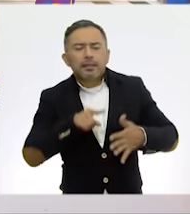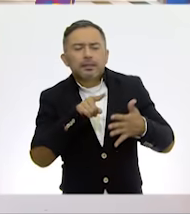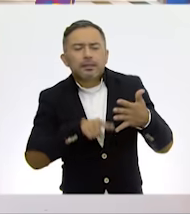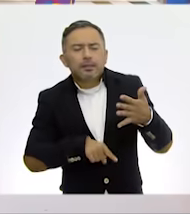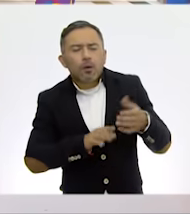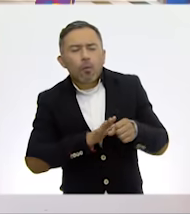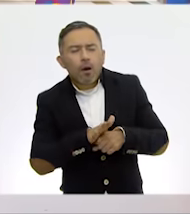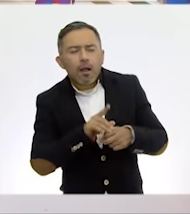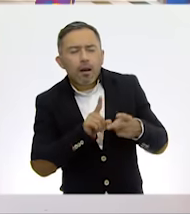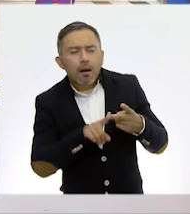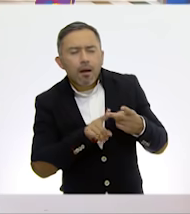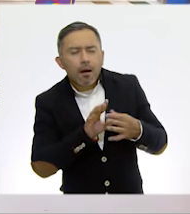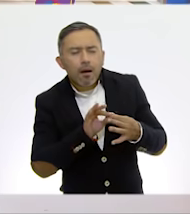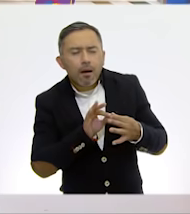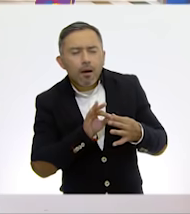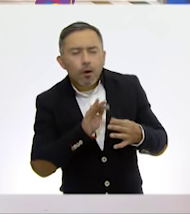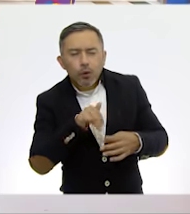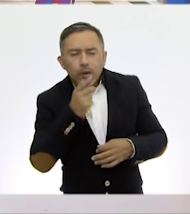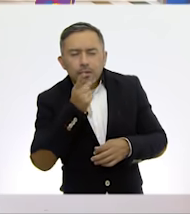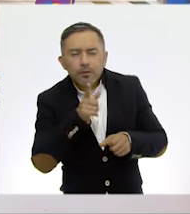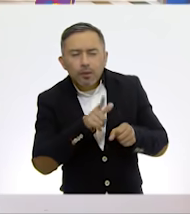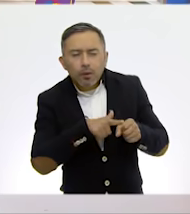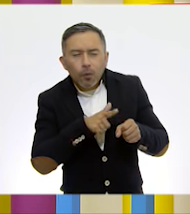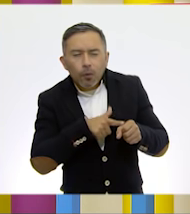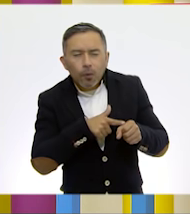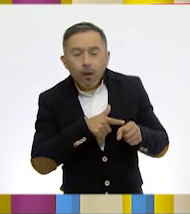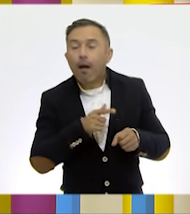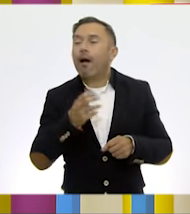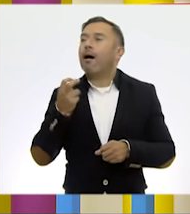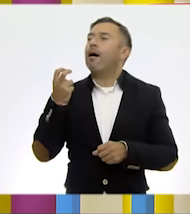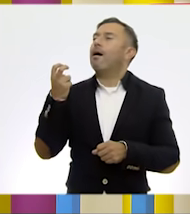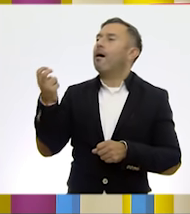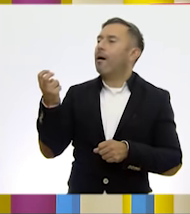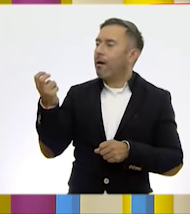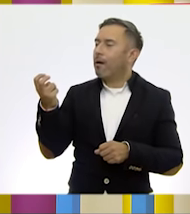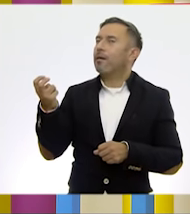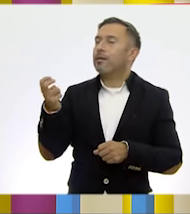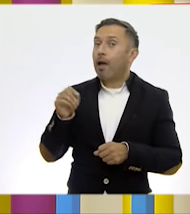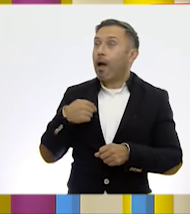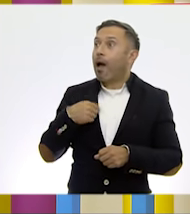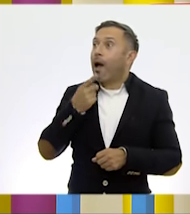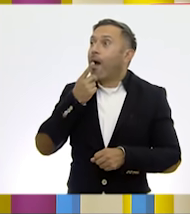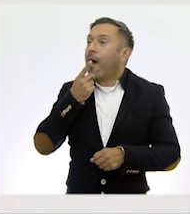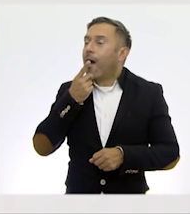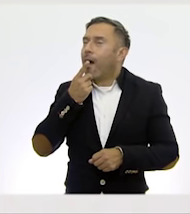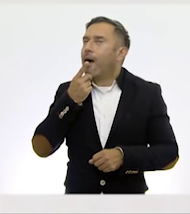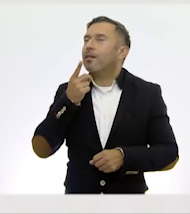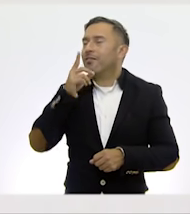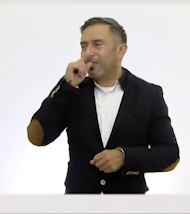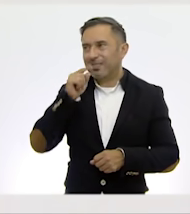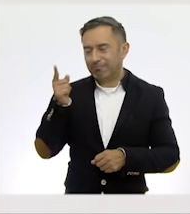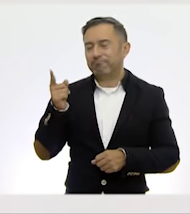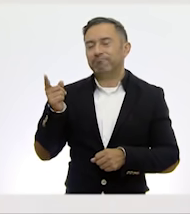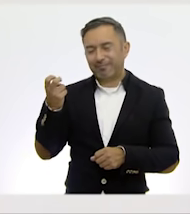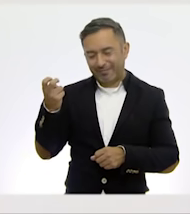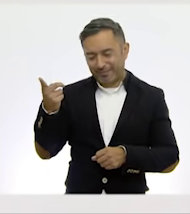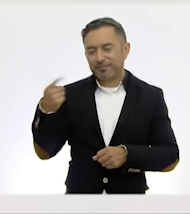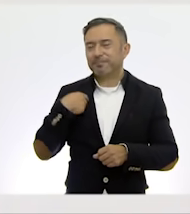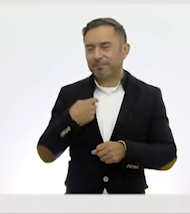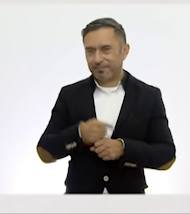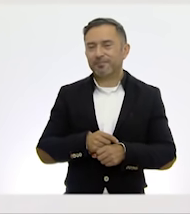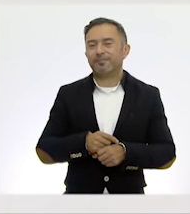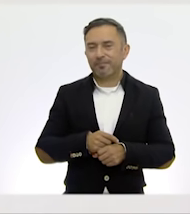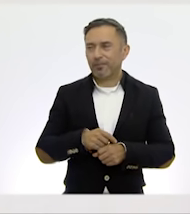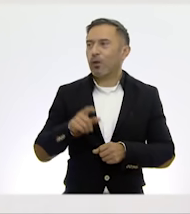que tenían cuadros de colores. Sí, sí, sí. El uso de colores, justamente iba a decir. El uso de colores.